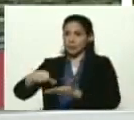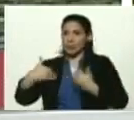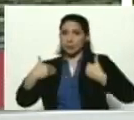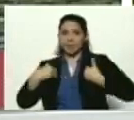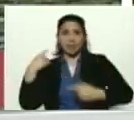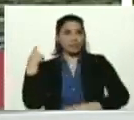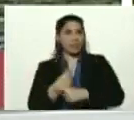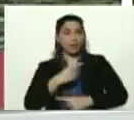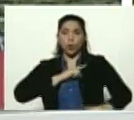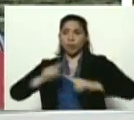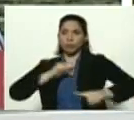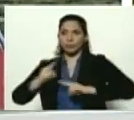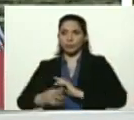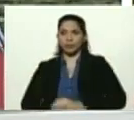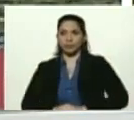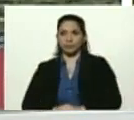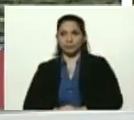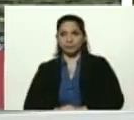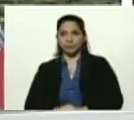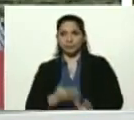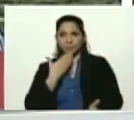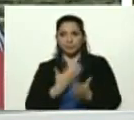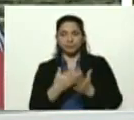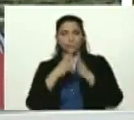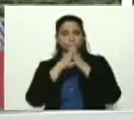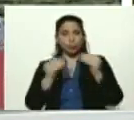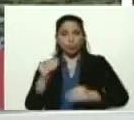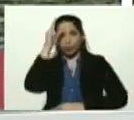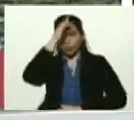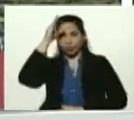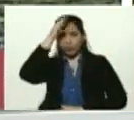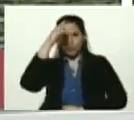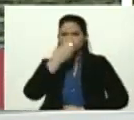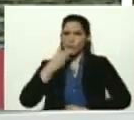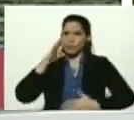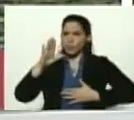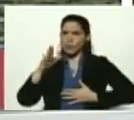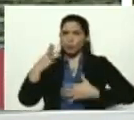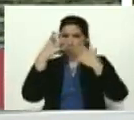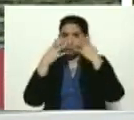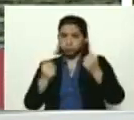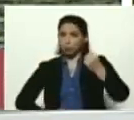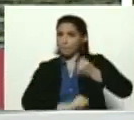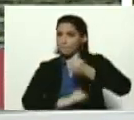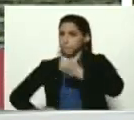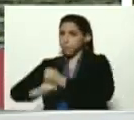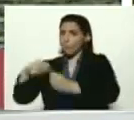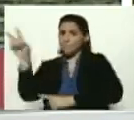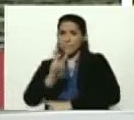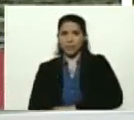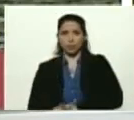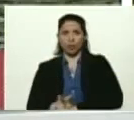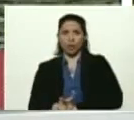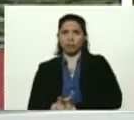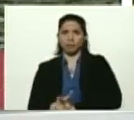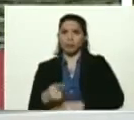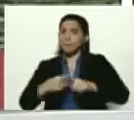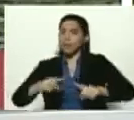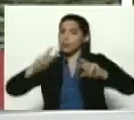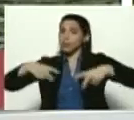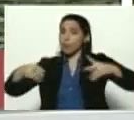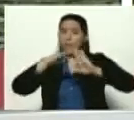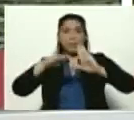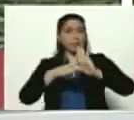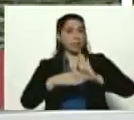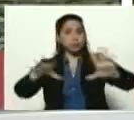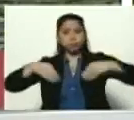tengo que actuar. Y pido toda la conciencia, el compromiso, la comprensión y el apoyo de Venezuela entera para las nuevas